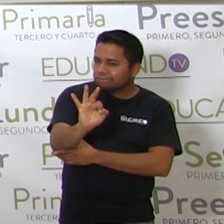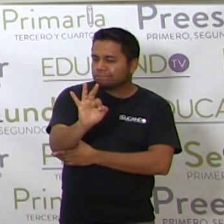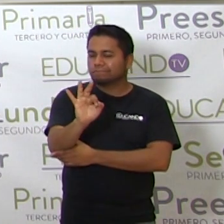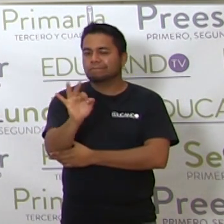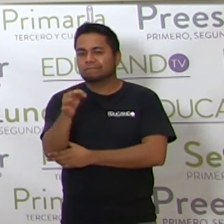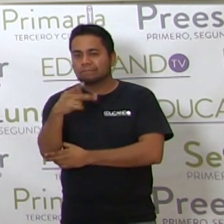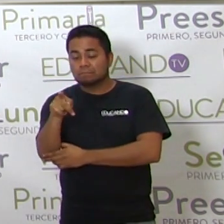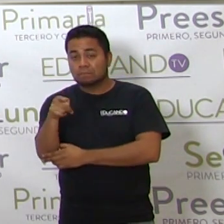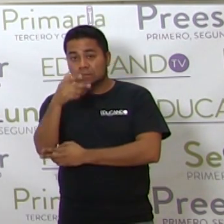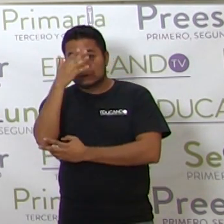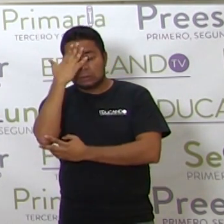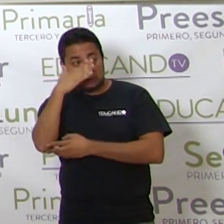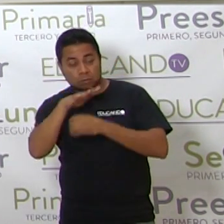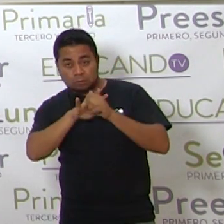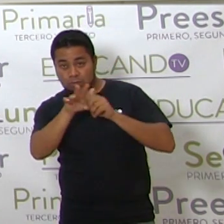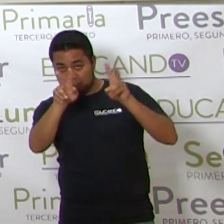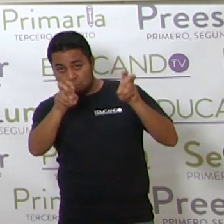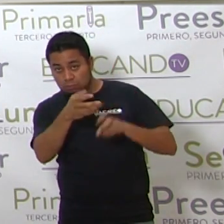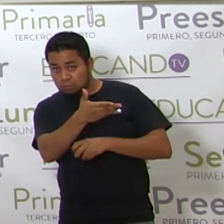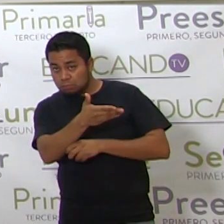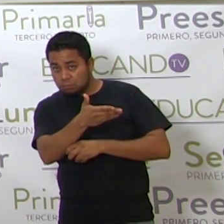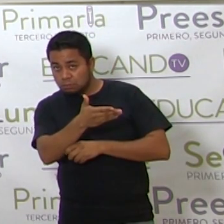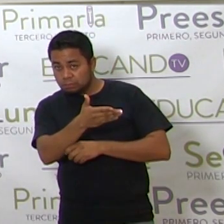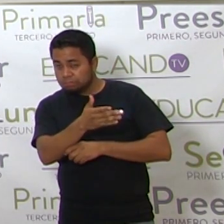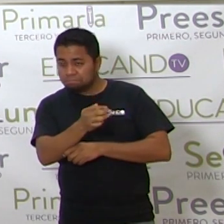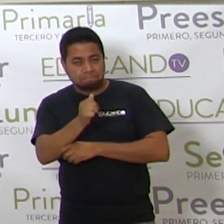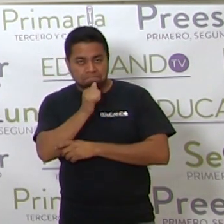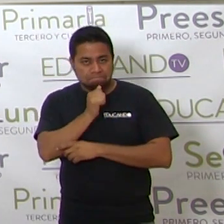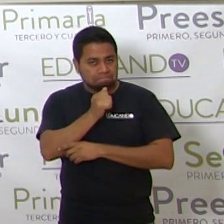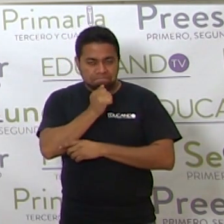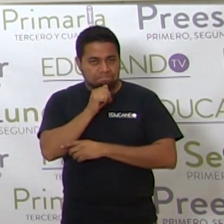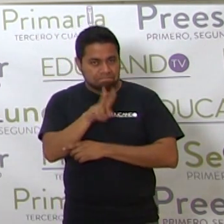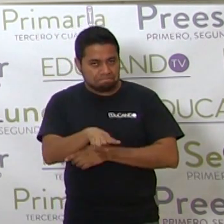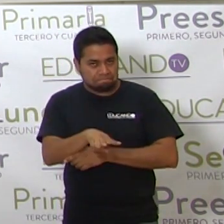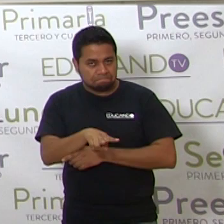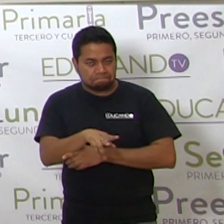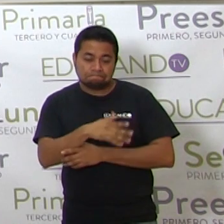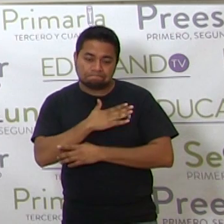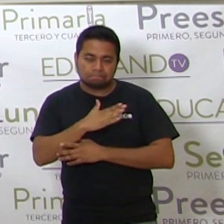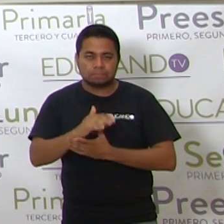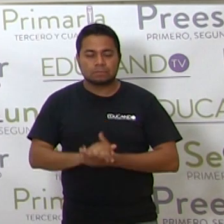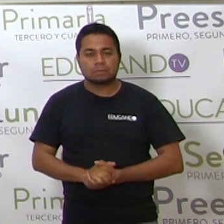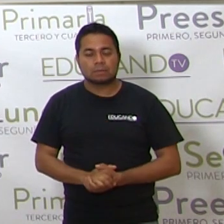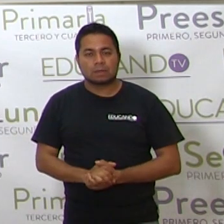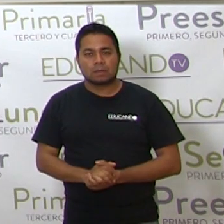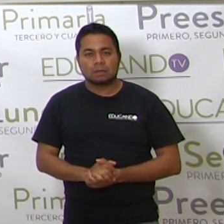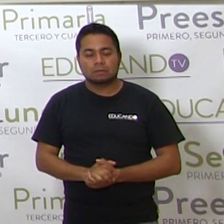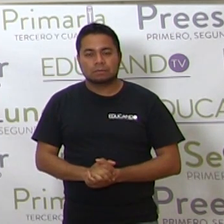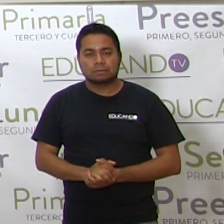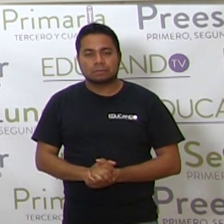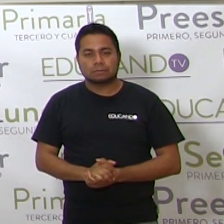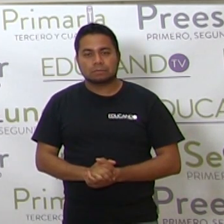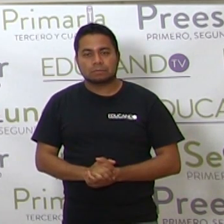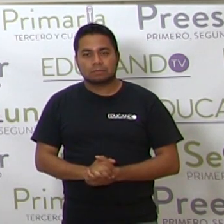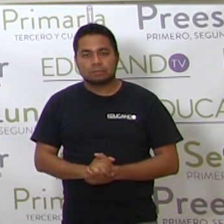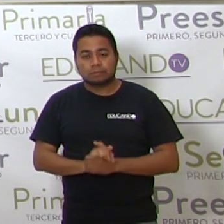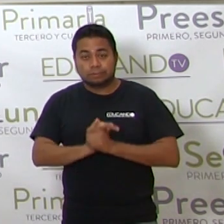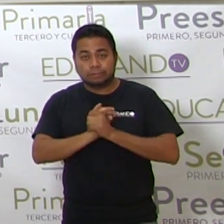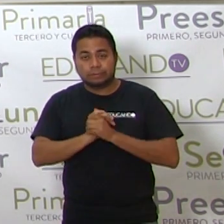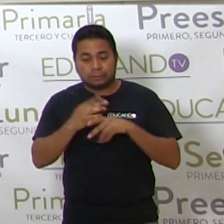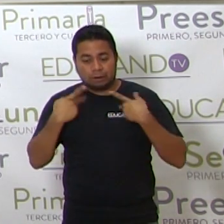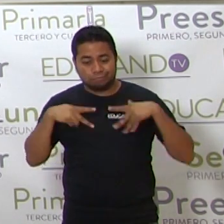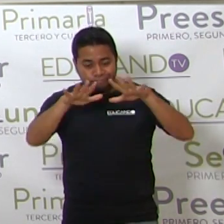ya sabemos de qué vamos a hablar todavía no verdad presentar la obra ante el